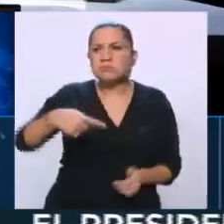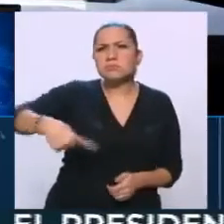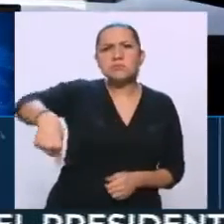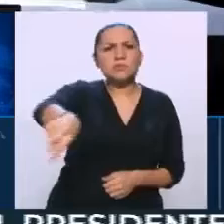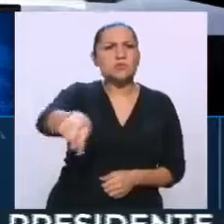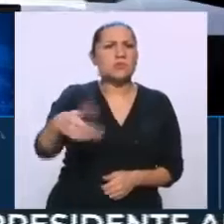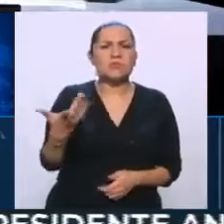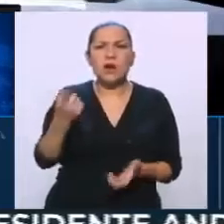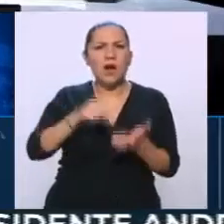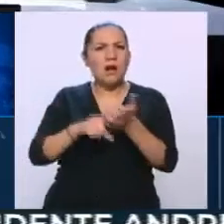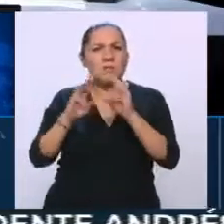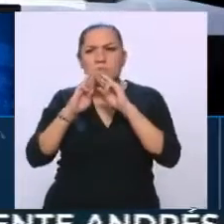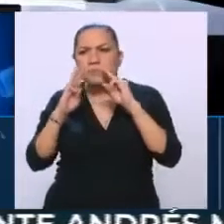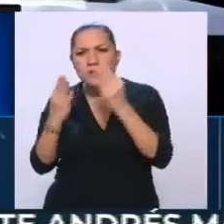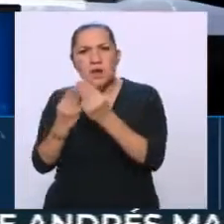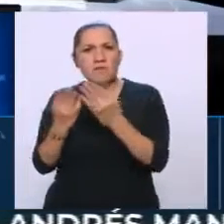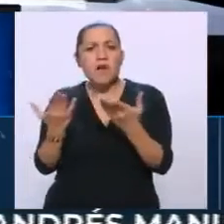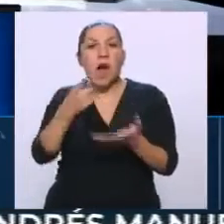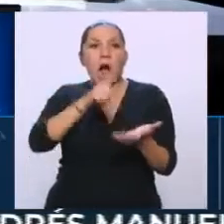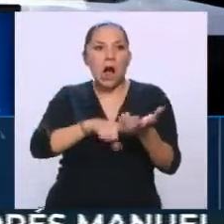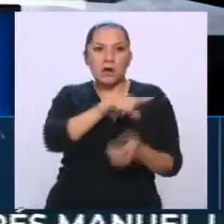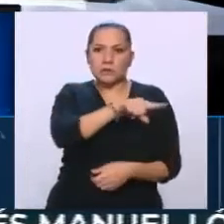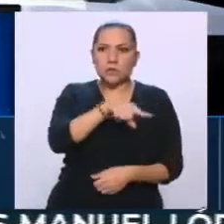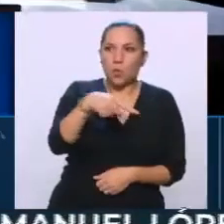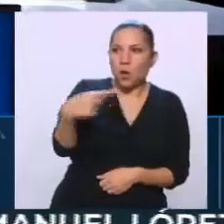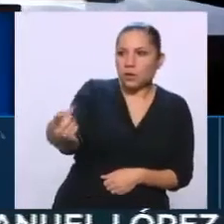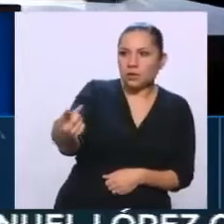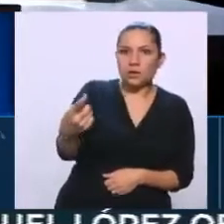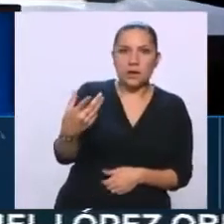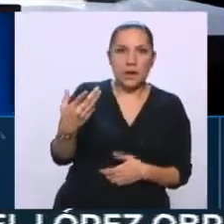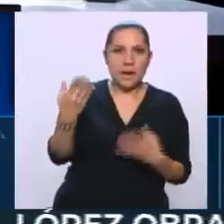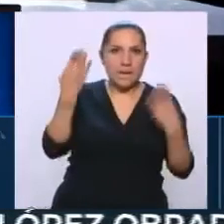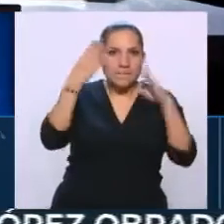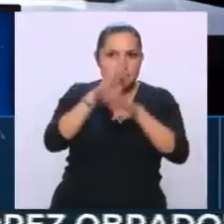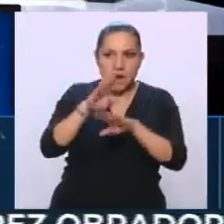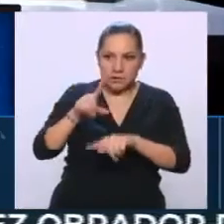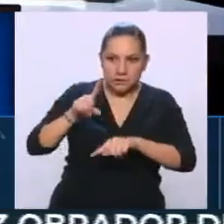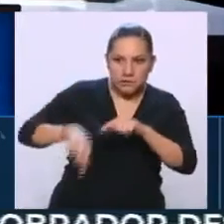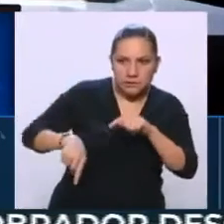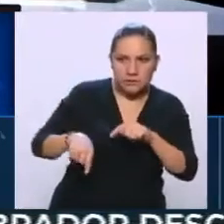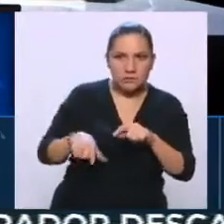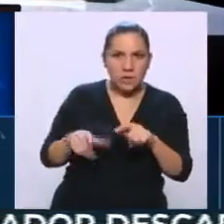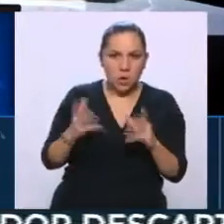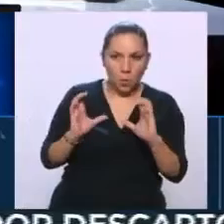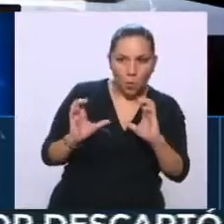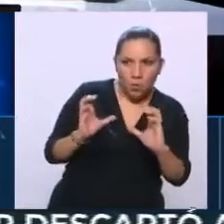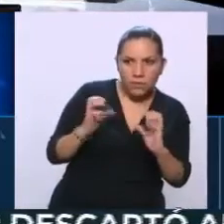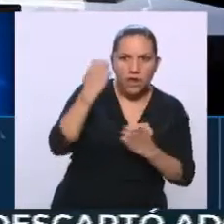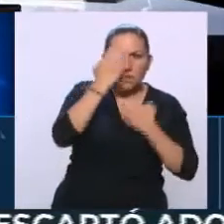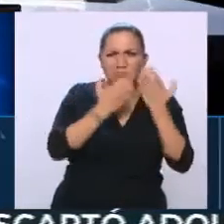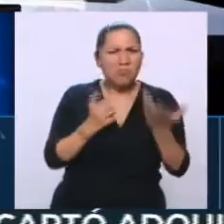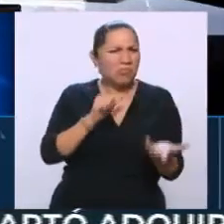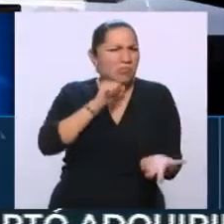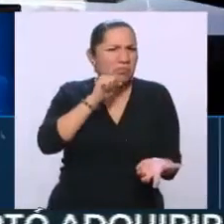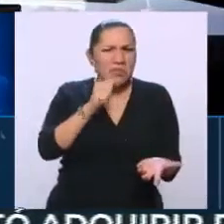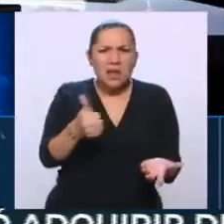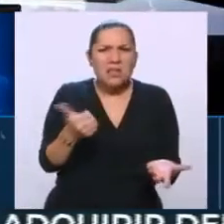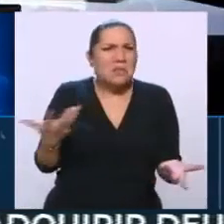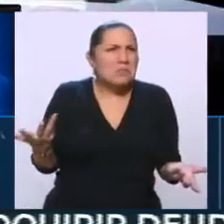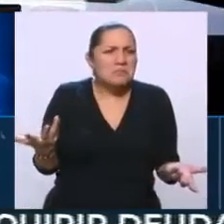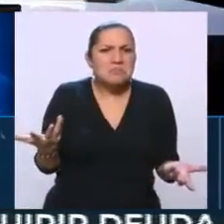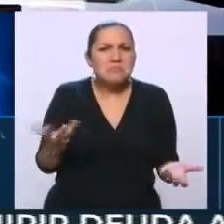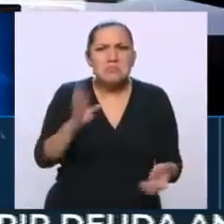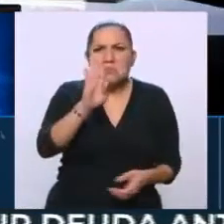desmantelamiento de las organizaciones criminales, pero como si los bancos no participaran de eso. O sea, ¿cómo está el tema de la regulación